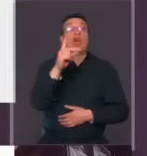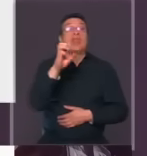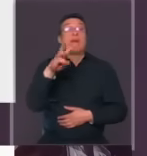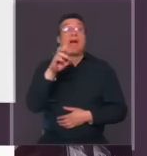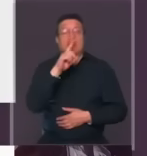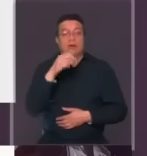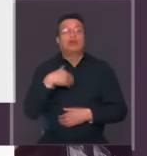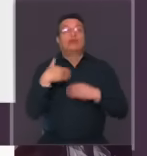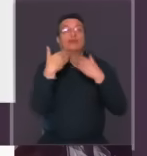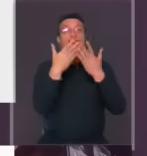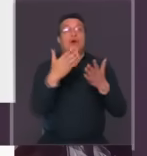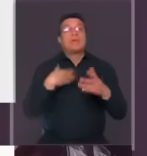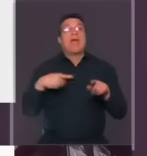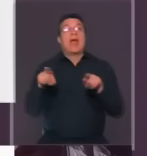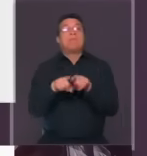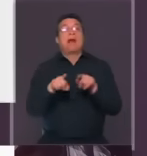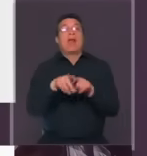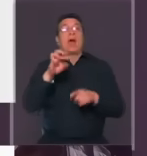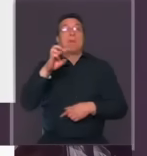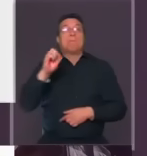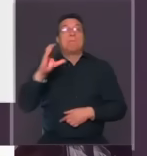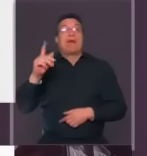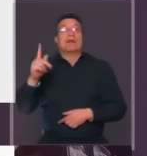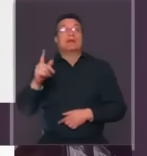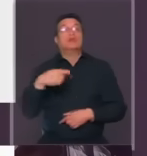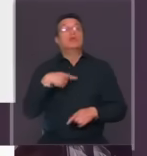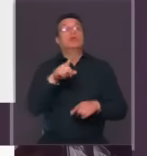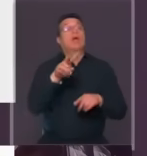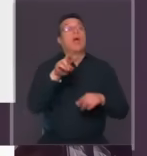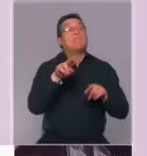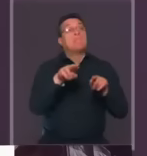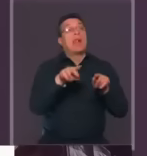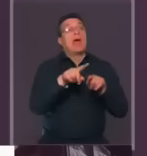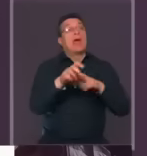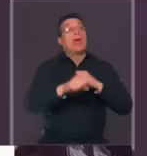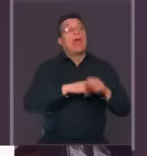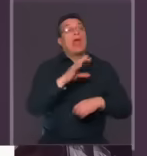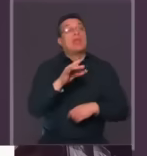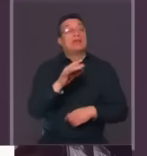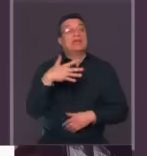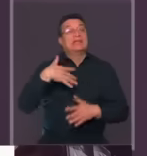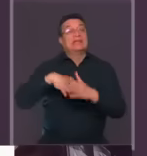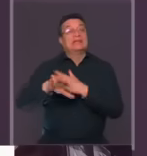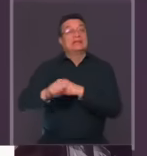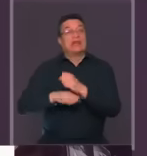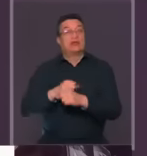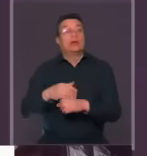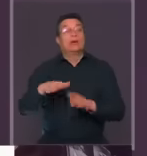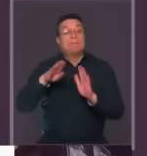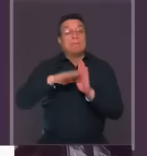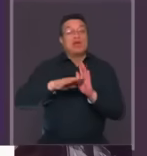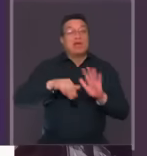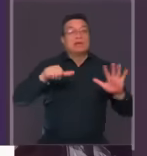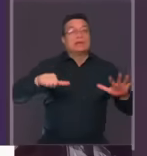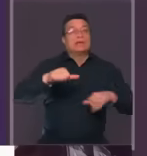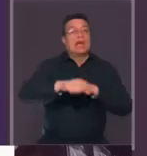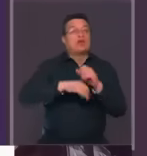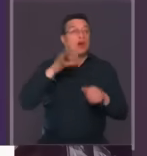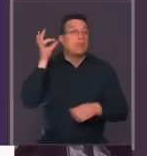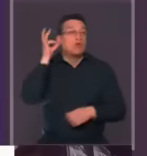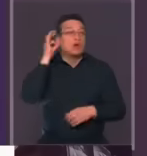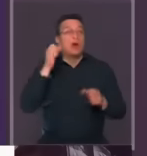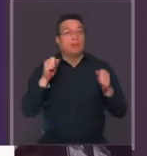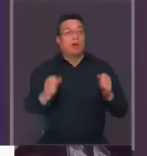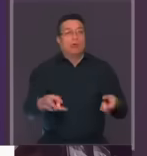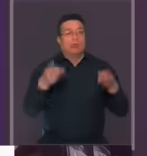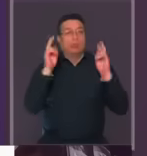de mi hermana. ¿En serio? ¿Y qué edad tiene tu hermana? 15. Niñas menores de 16 años, dispuestas a hacer de todo